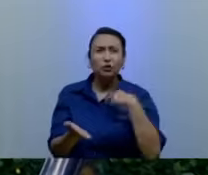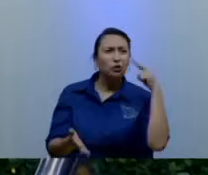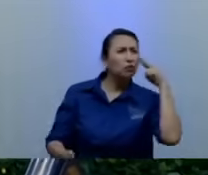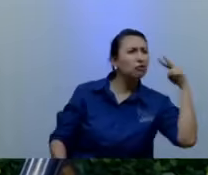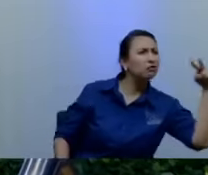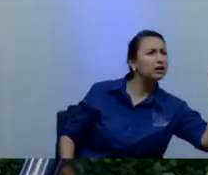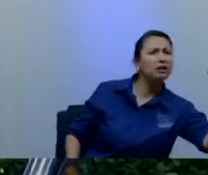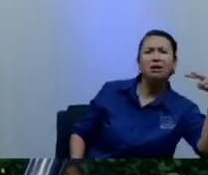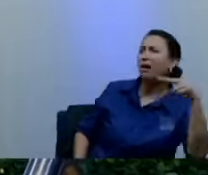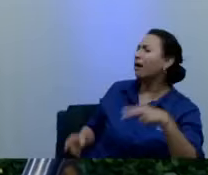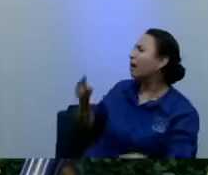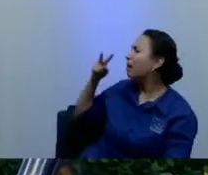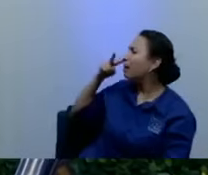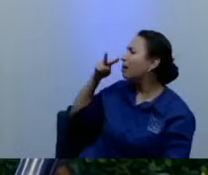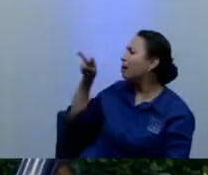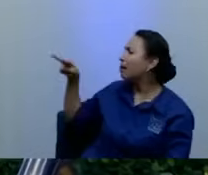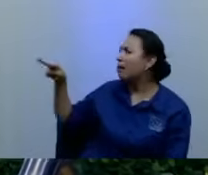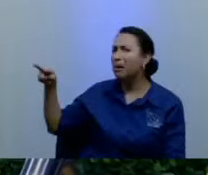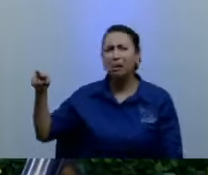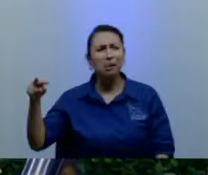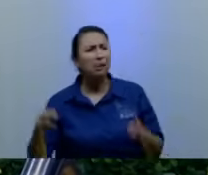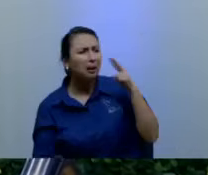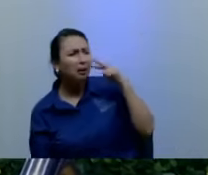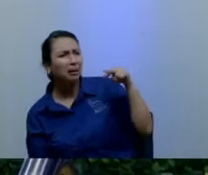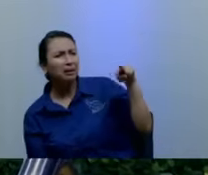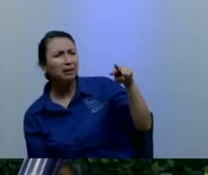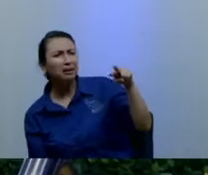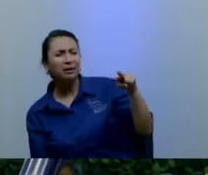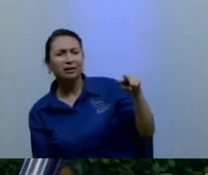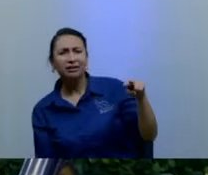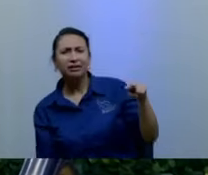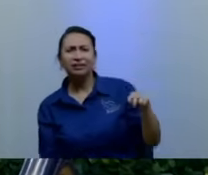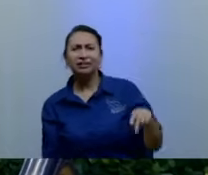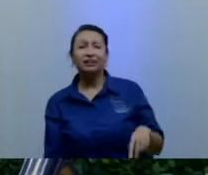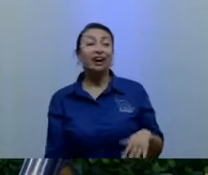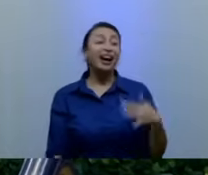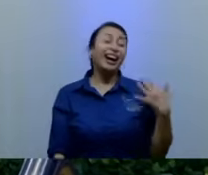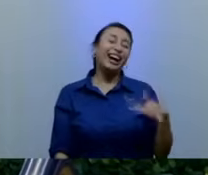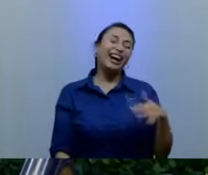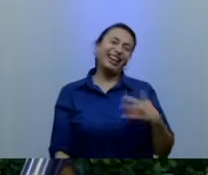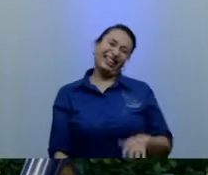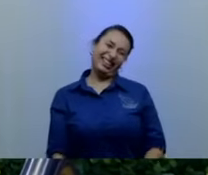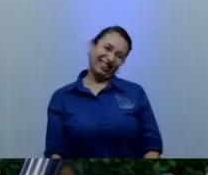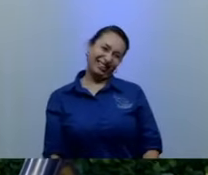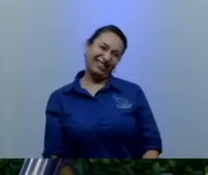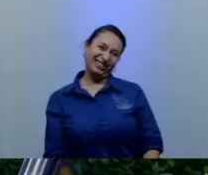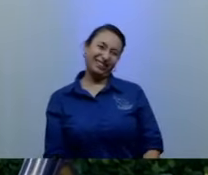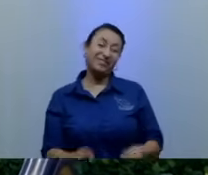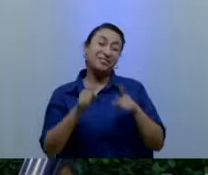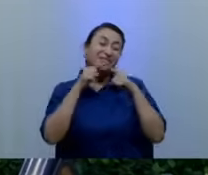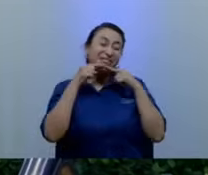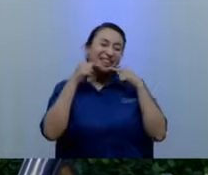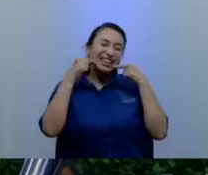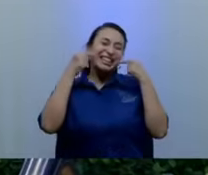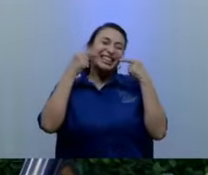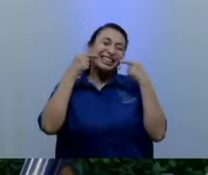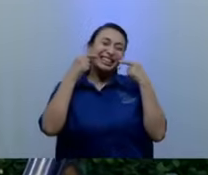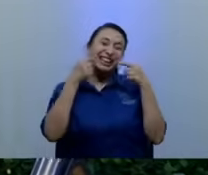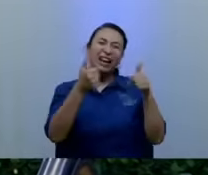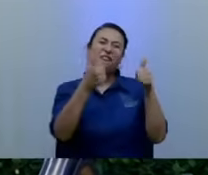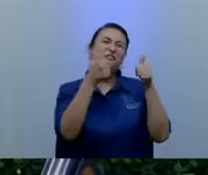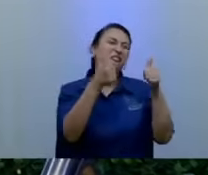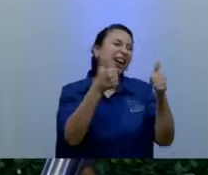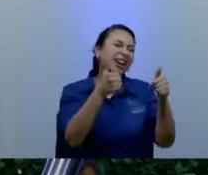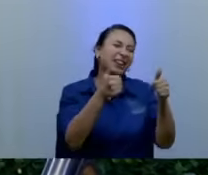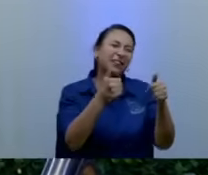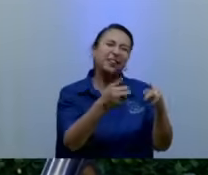que, bueno, ahora otra vez ya ni me miran, ¿va? Pero cuando me vieron, ¿qué? Con una sonrisa, ¿qué tal,